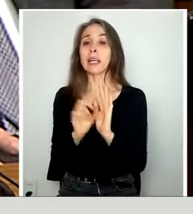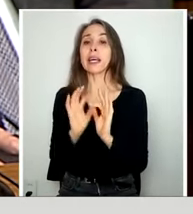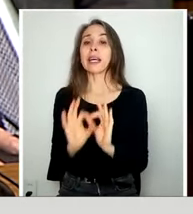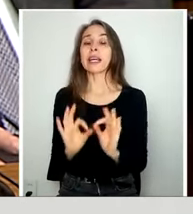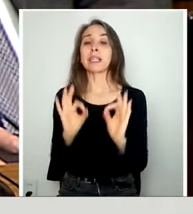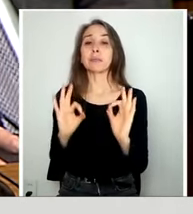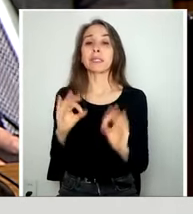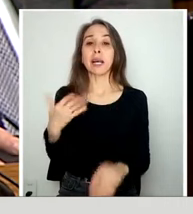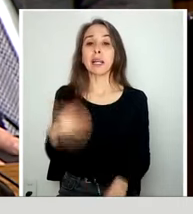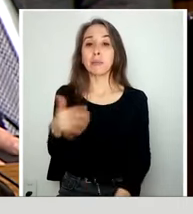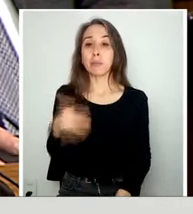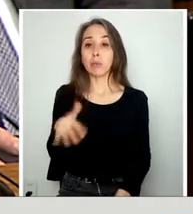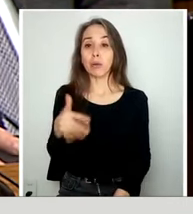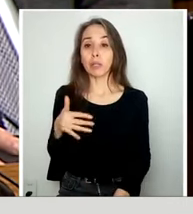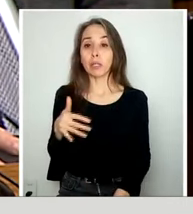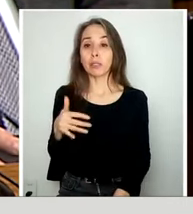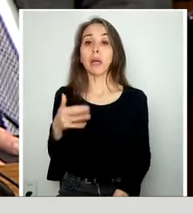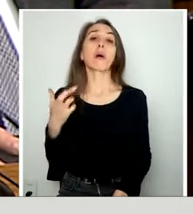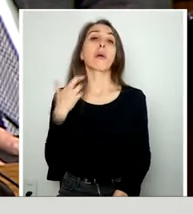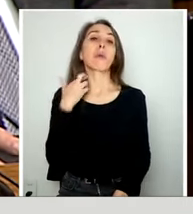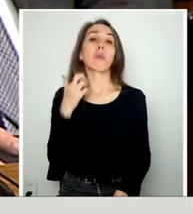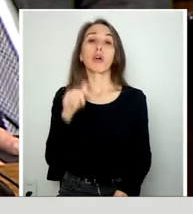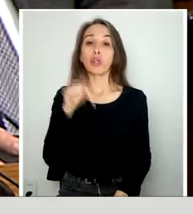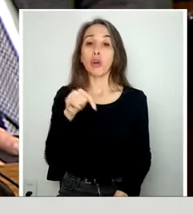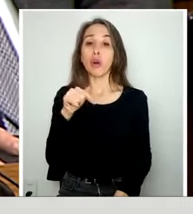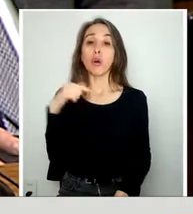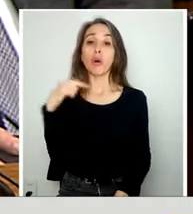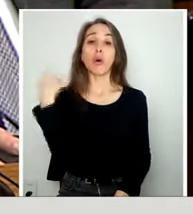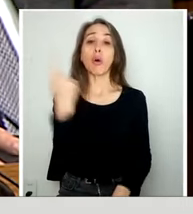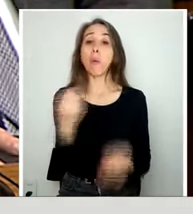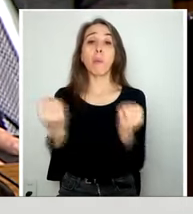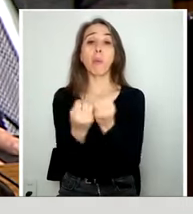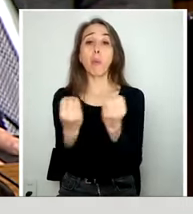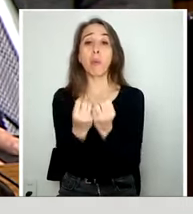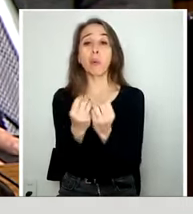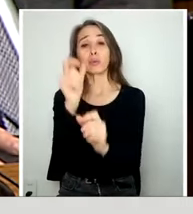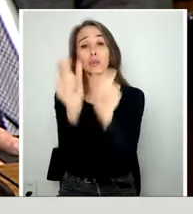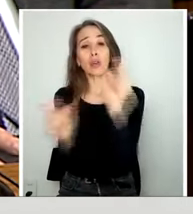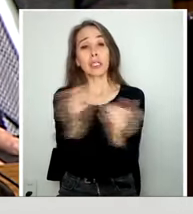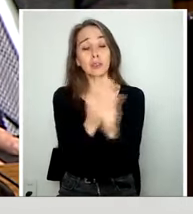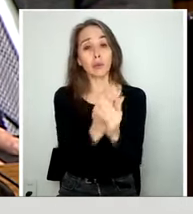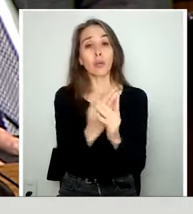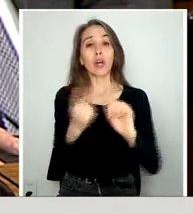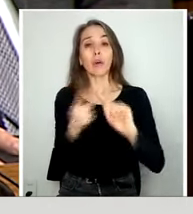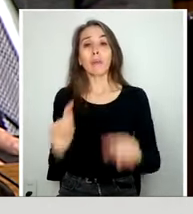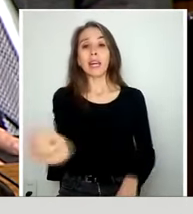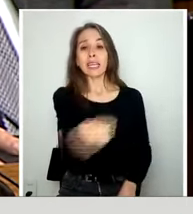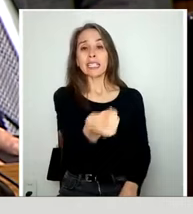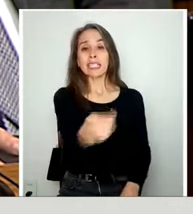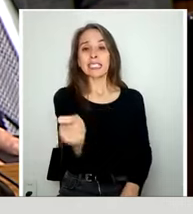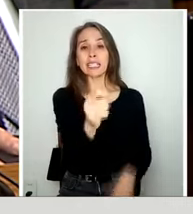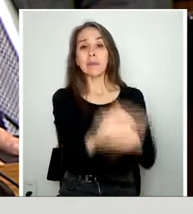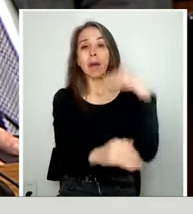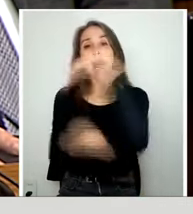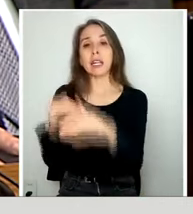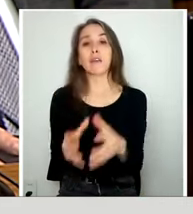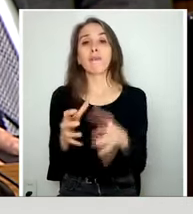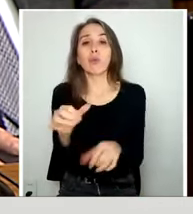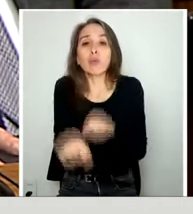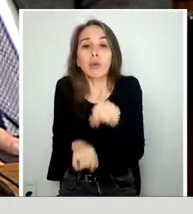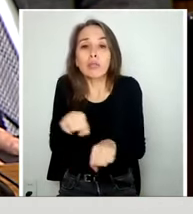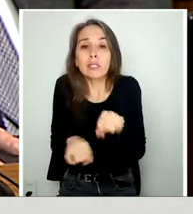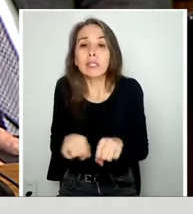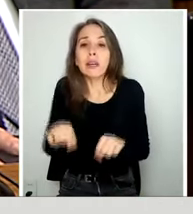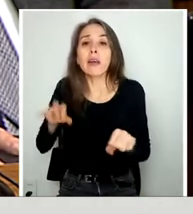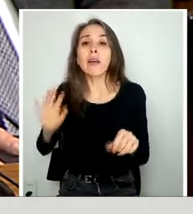Porque hoy día Muchos estudiantes que compiten en esgri en fútbol en ciclismo en básquetbol